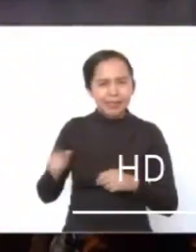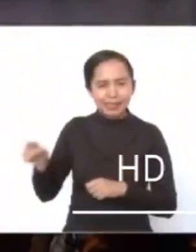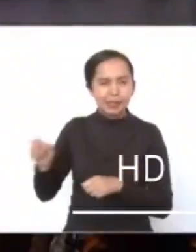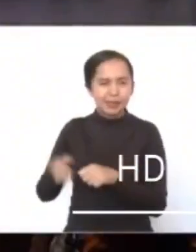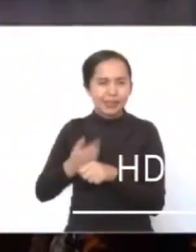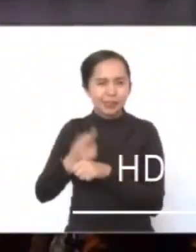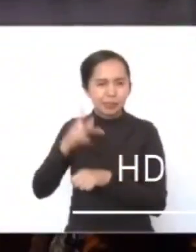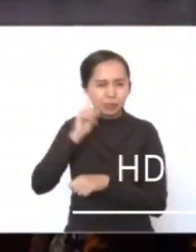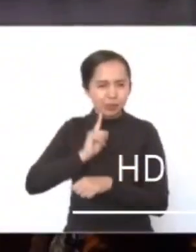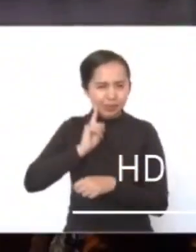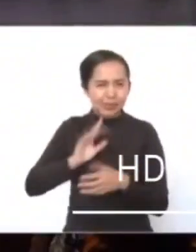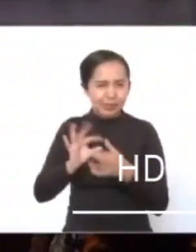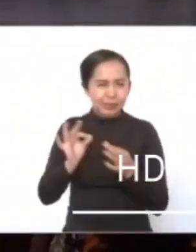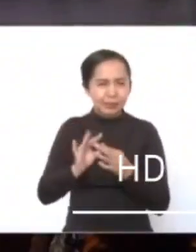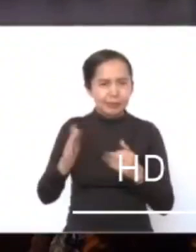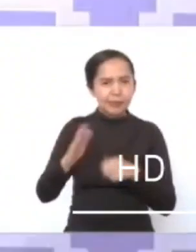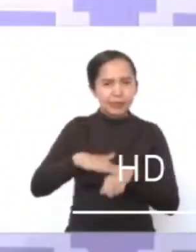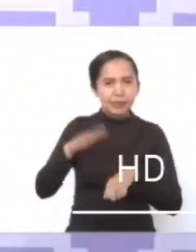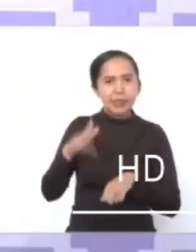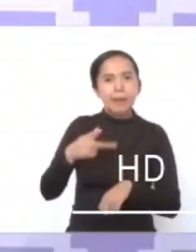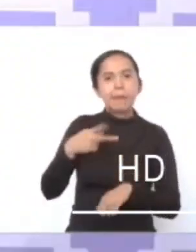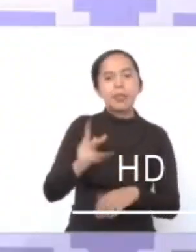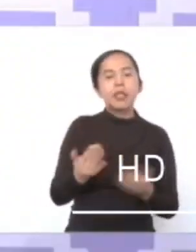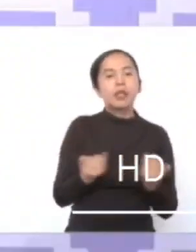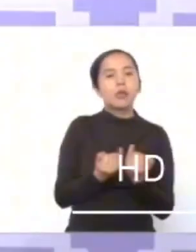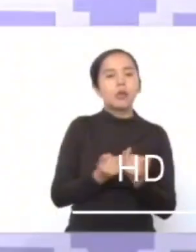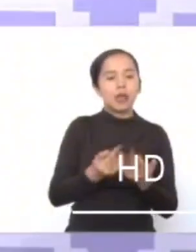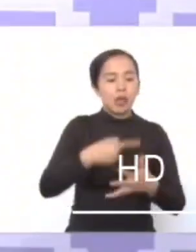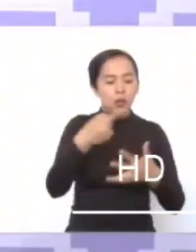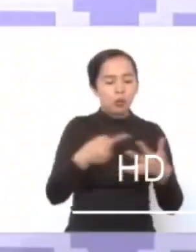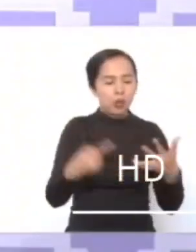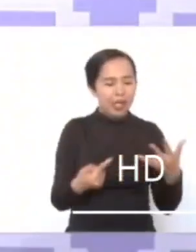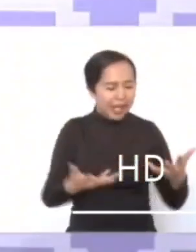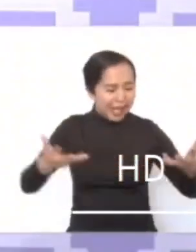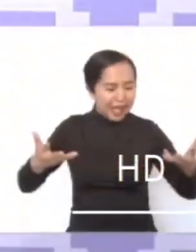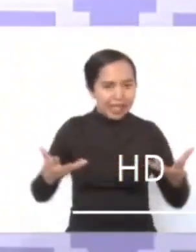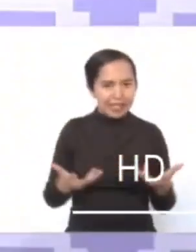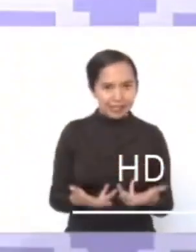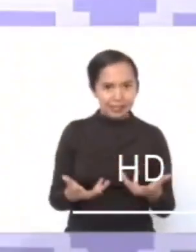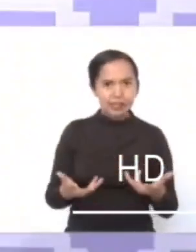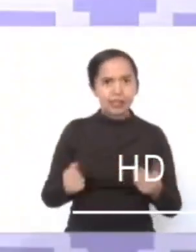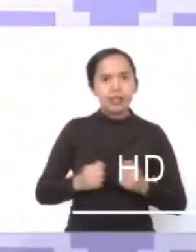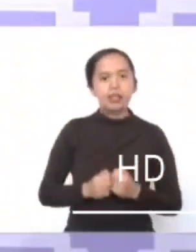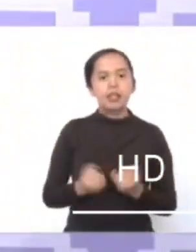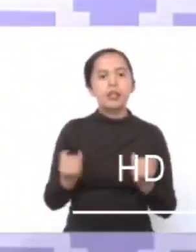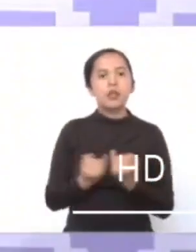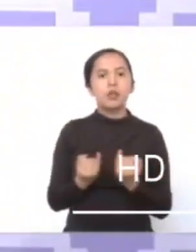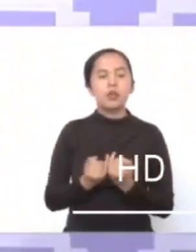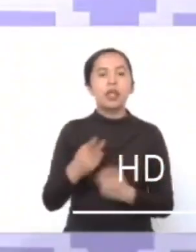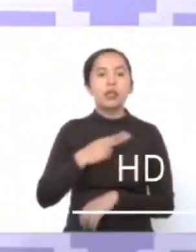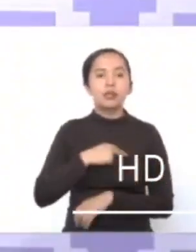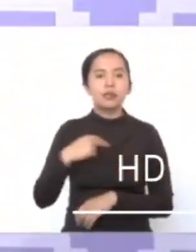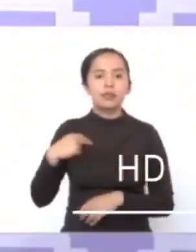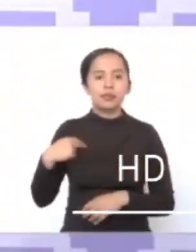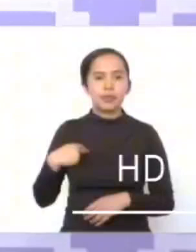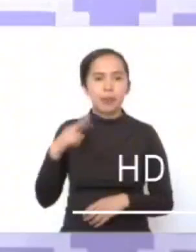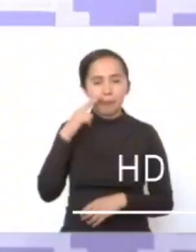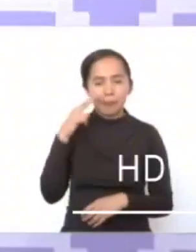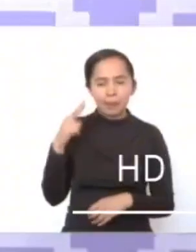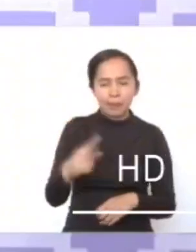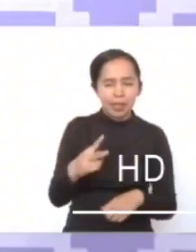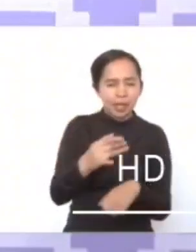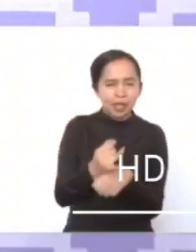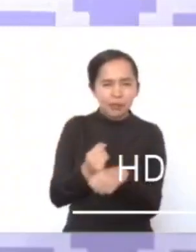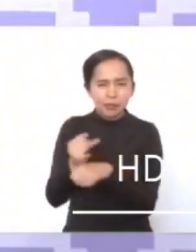las Mujeres, la elaboración de protocolos de actuación, realizar modelos de